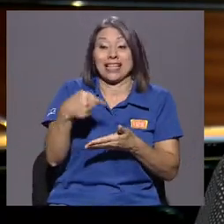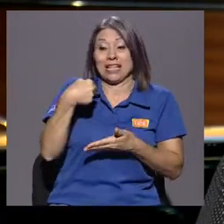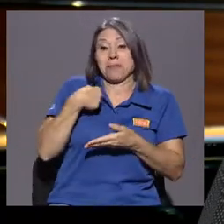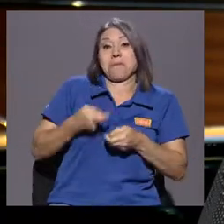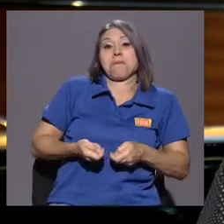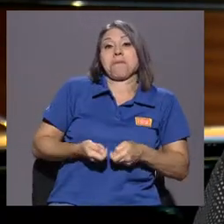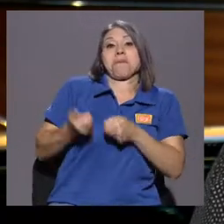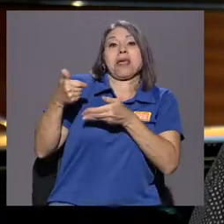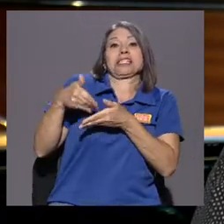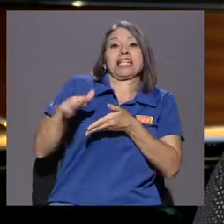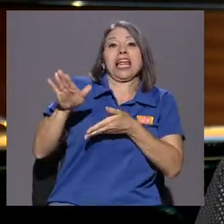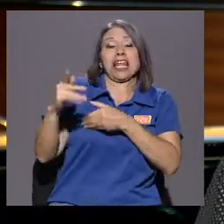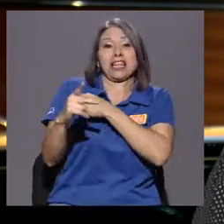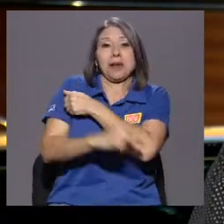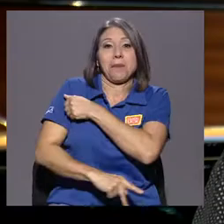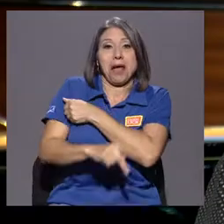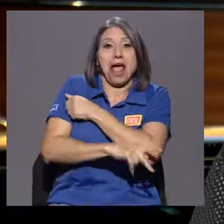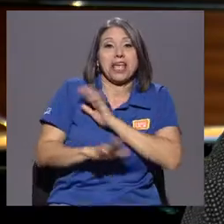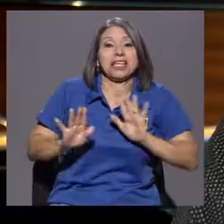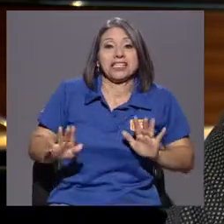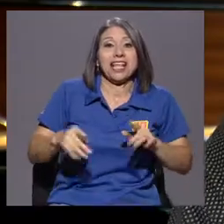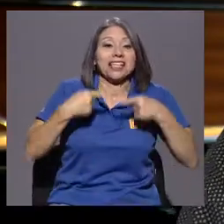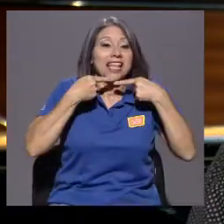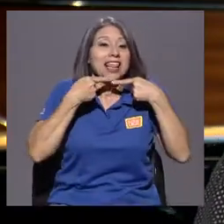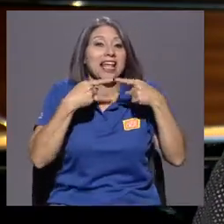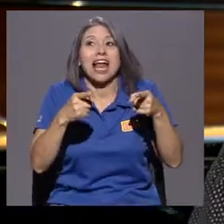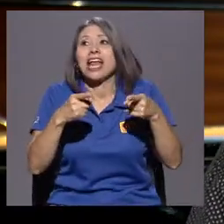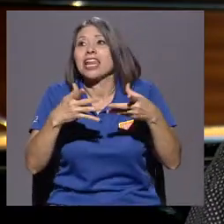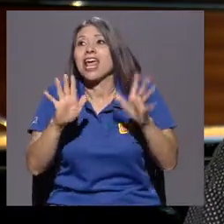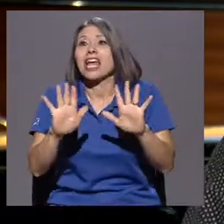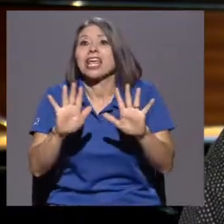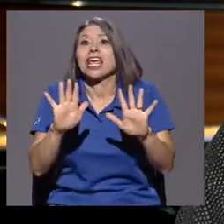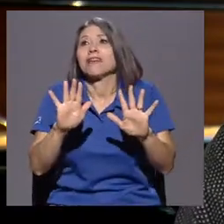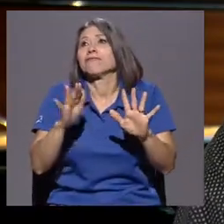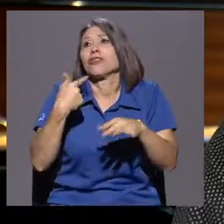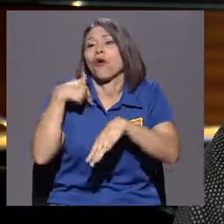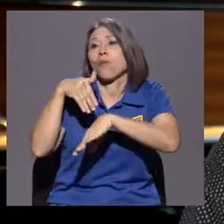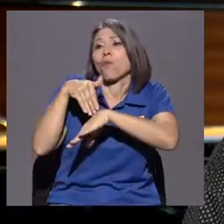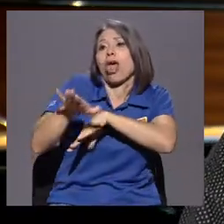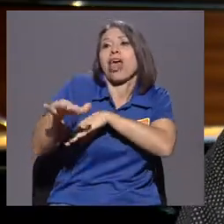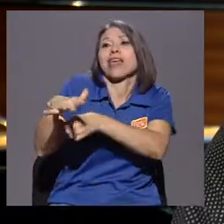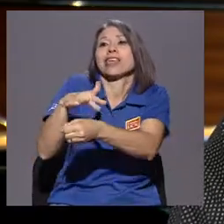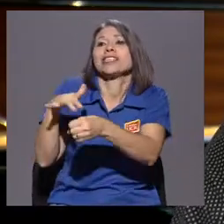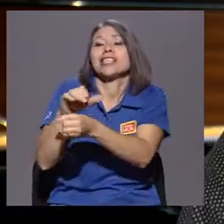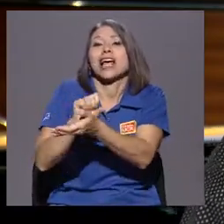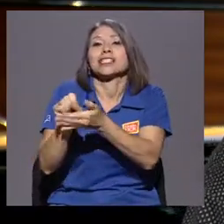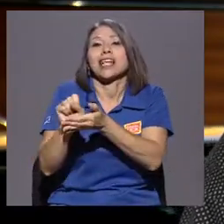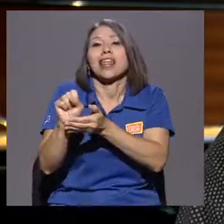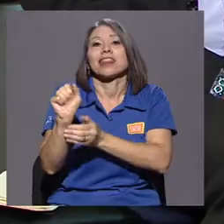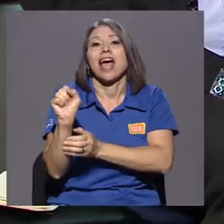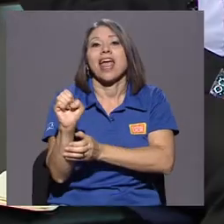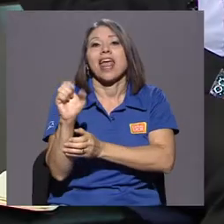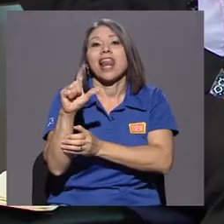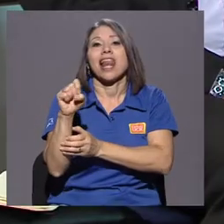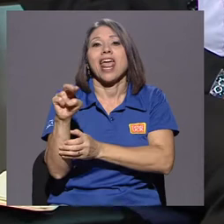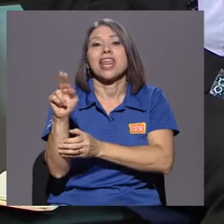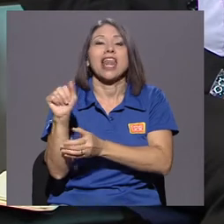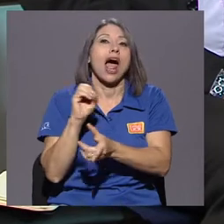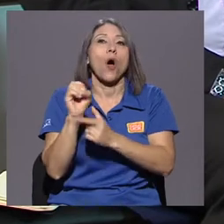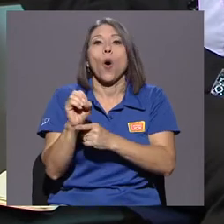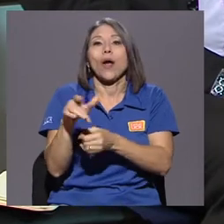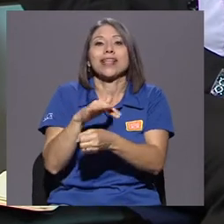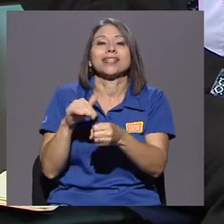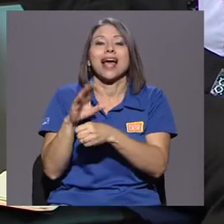país me expatriar ian se declarara una deportación me mandarían a la isla de santa elena o de elba o quién sabe